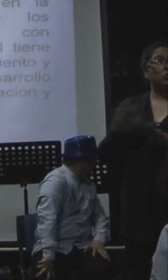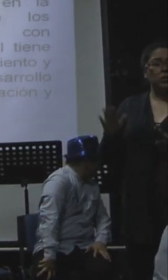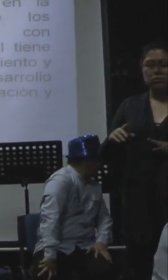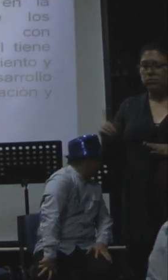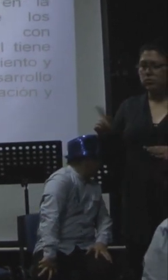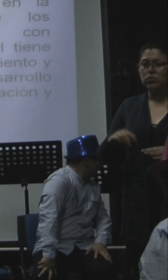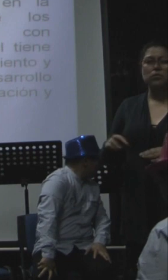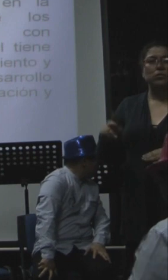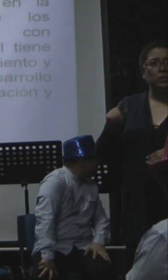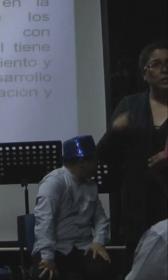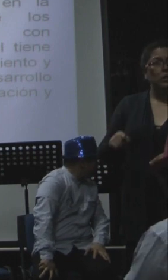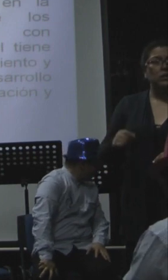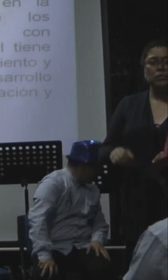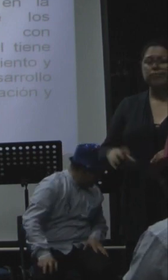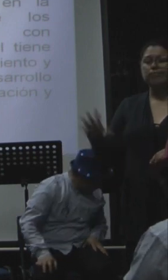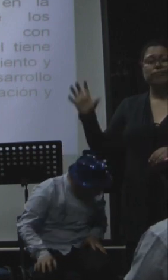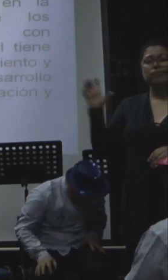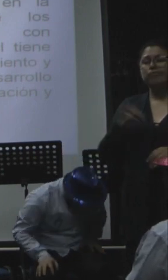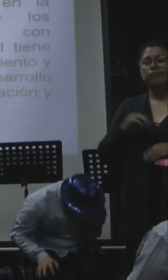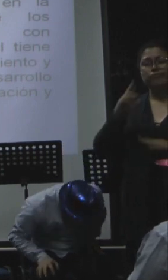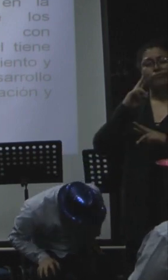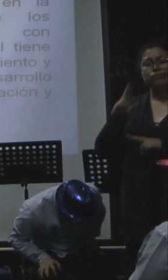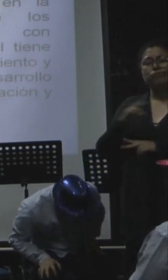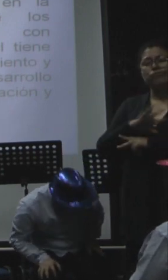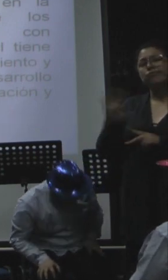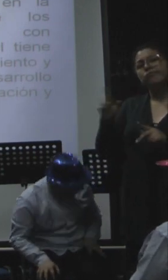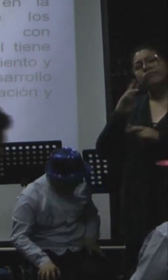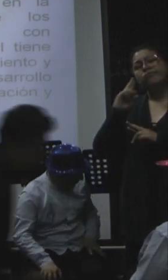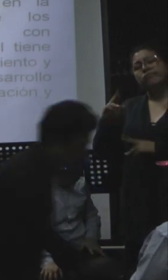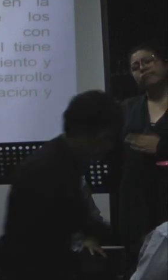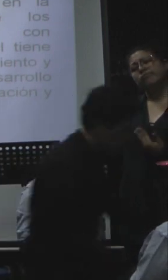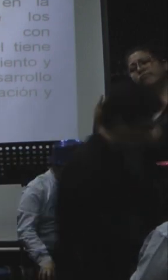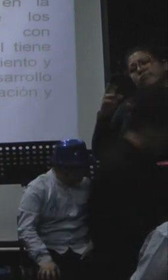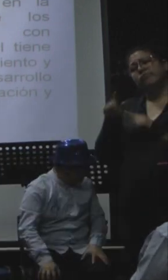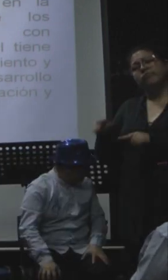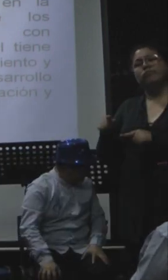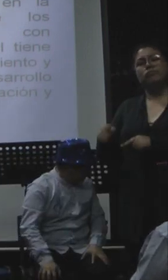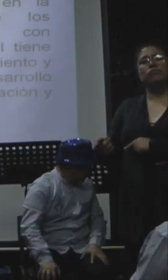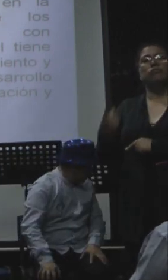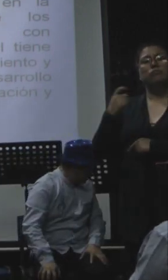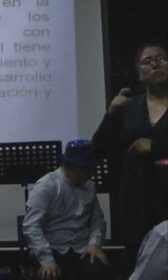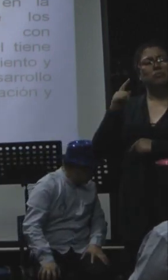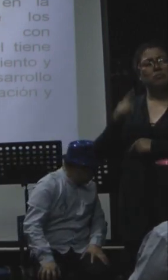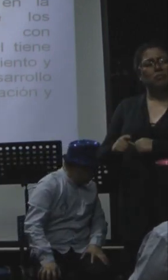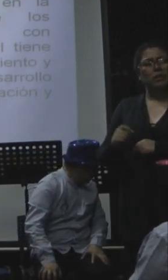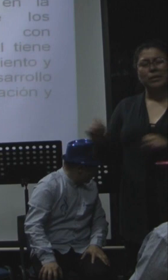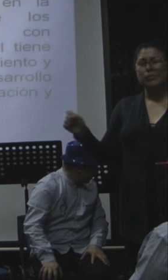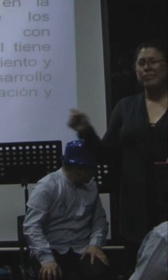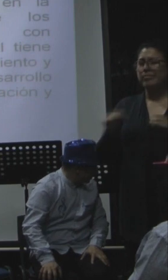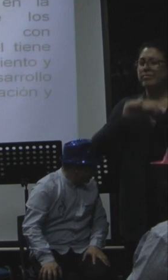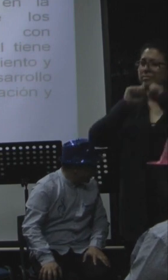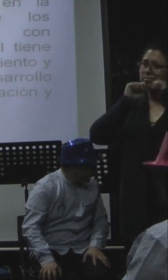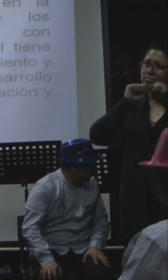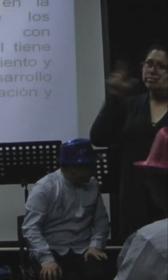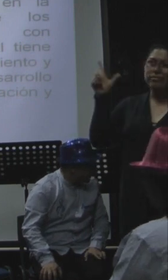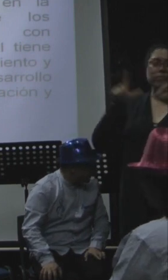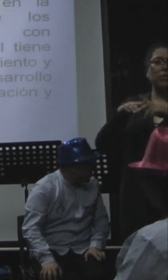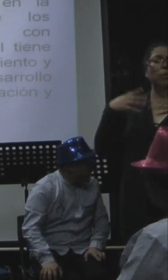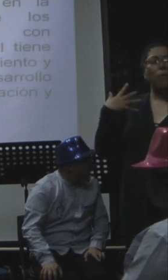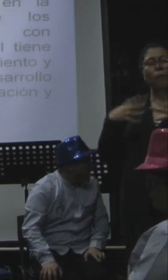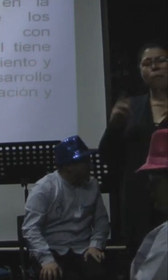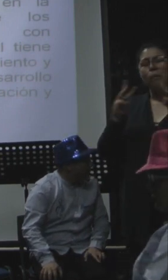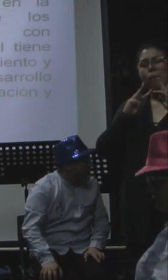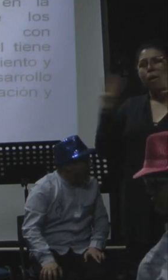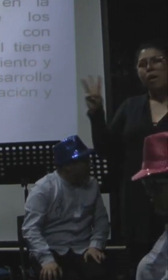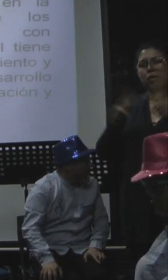¿sí?, no los ha tenido en cuenta, no los ha valorado. Pero créanme que uno se lleva unas sorpresas gratas con estos